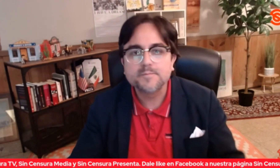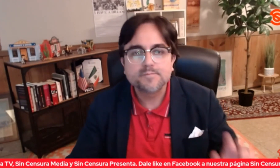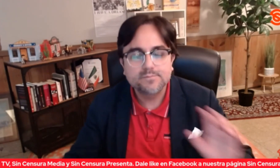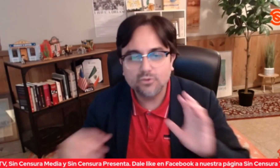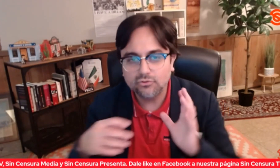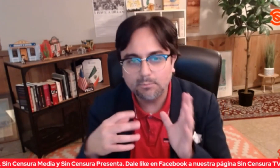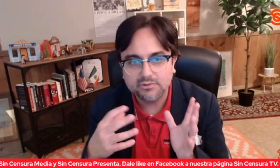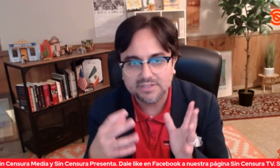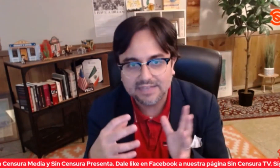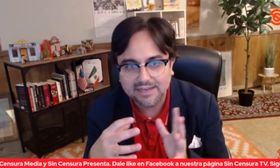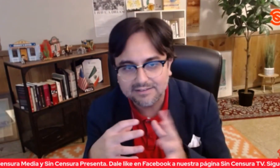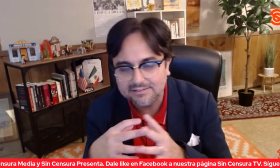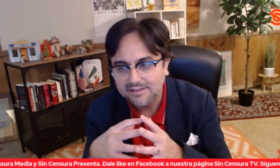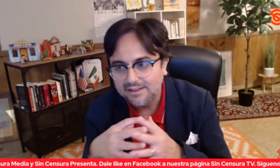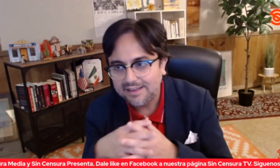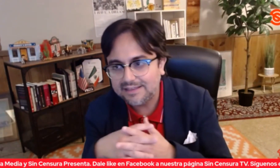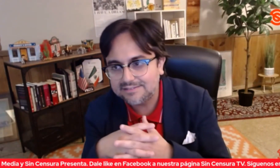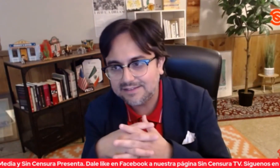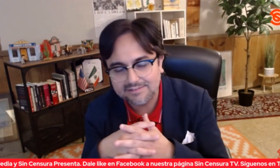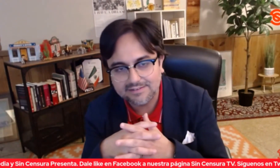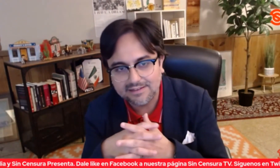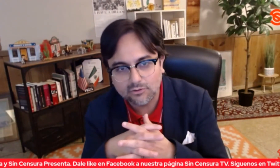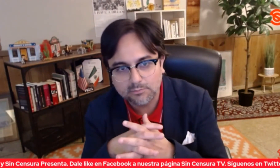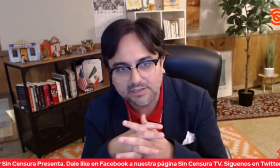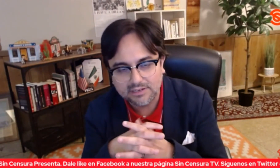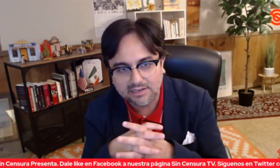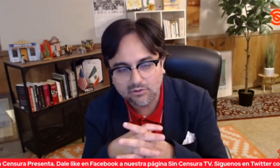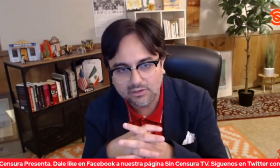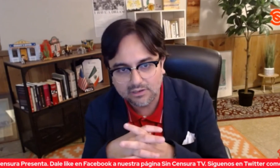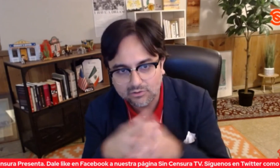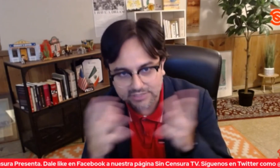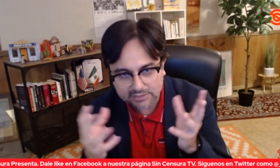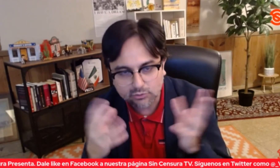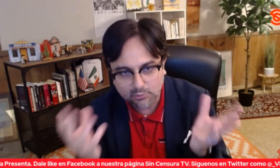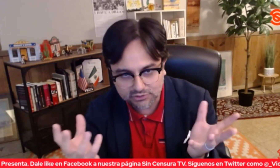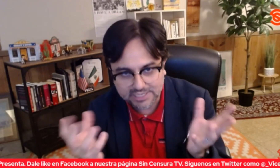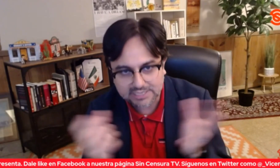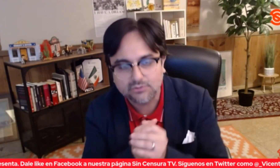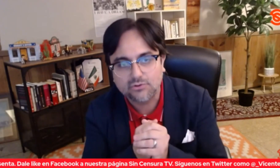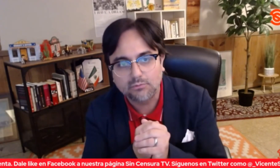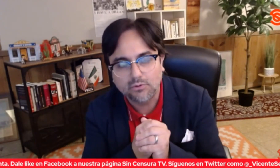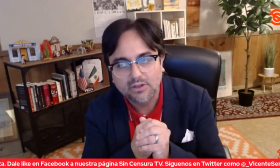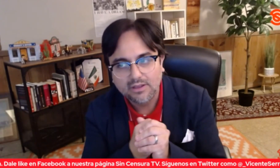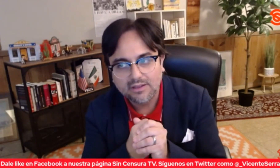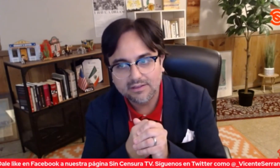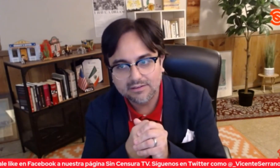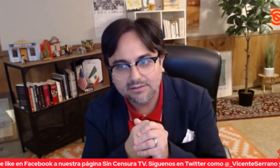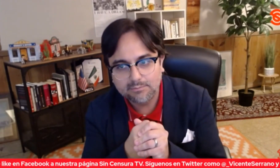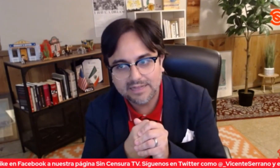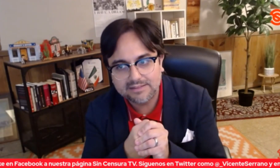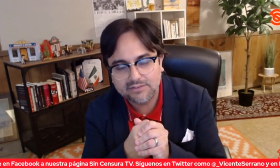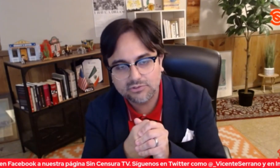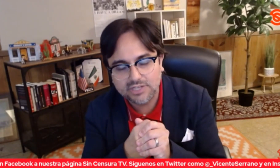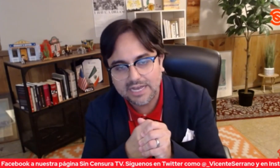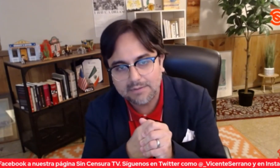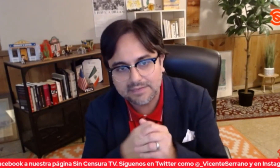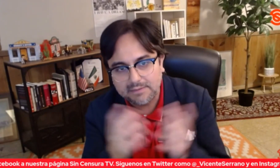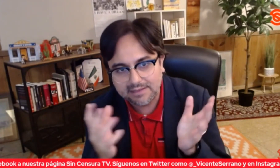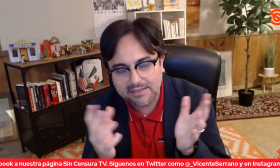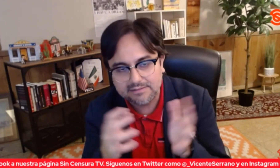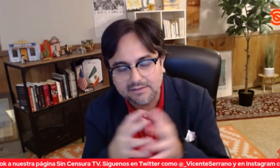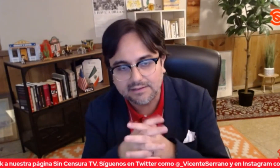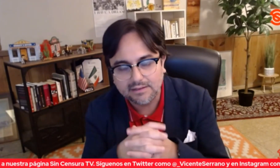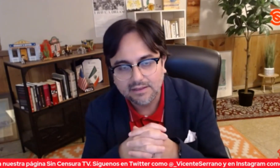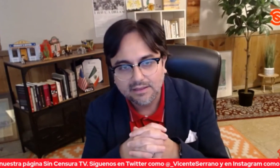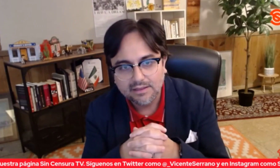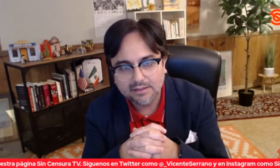miren, no son porcentajes extras en los cientos por cientos, como plantea Xochitl Gálvez. Ya ve